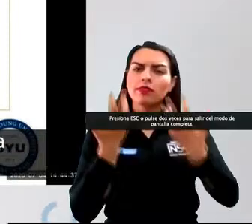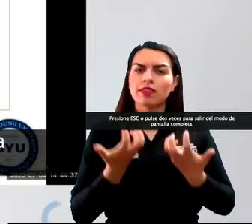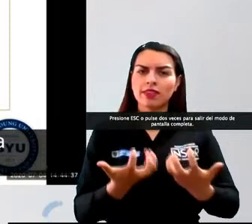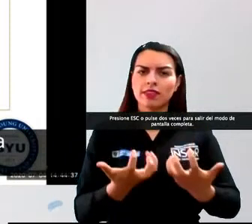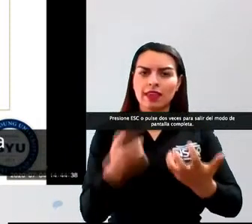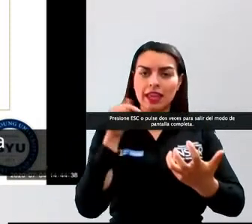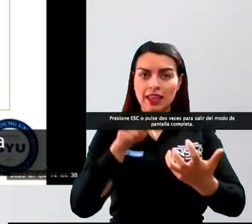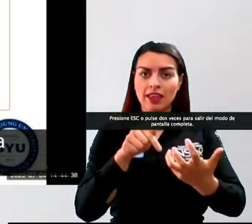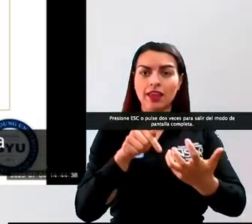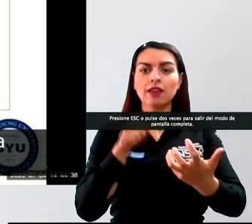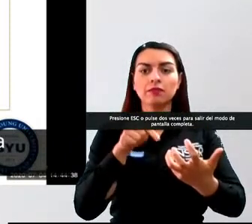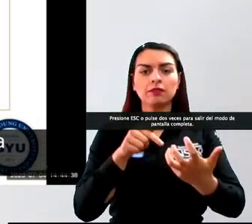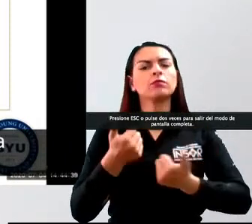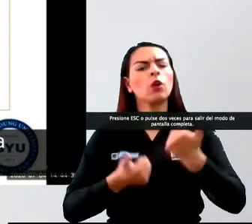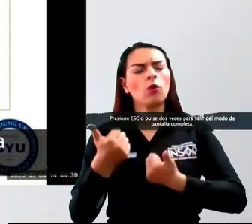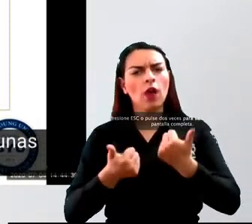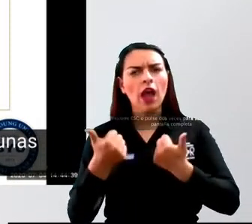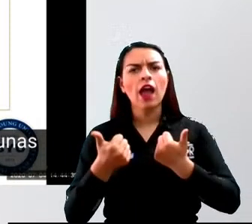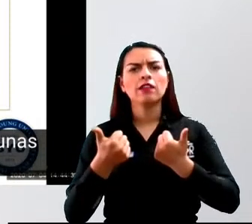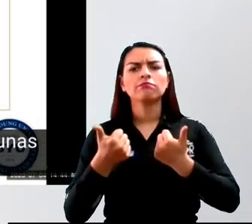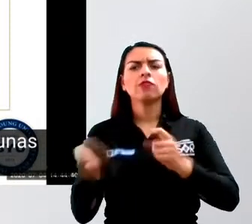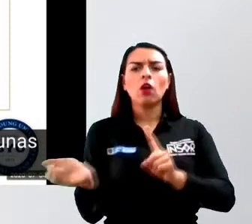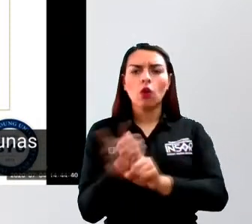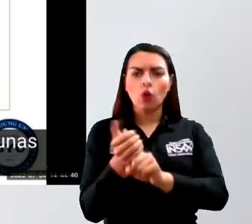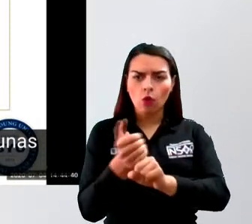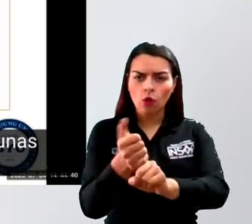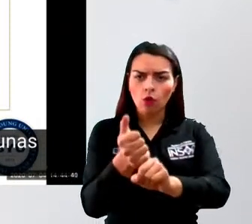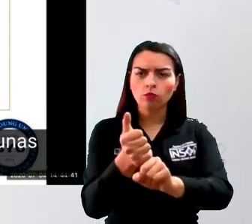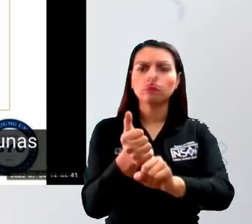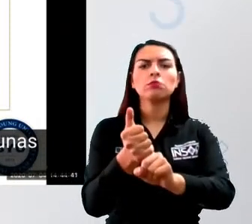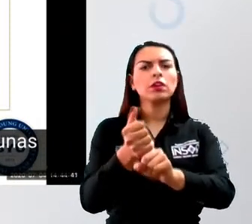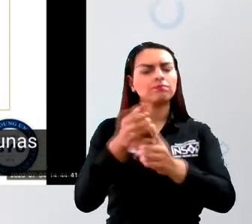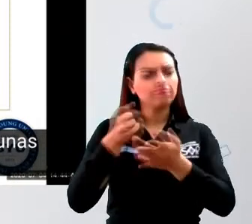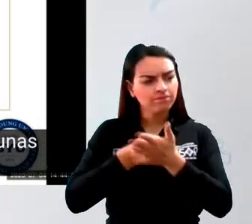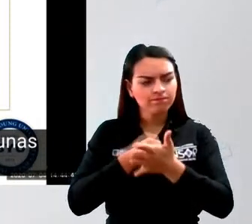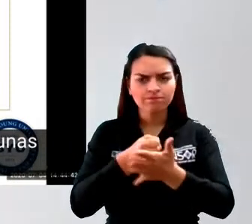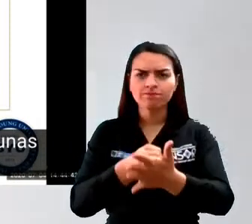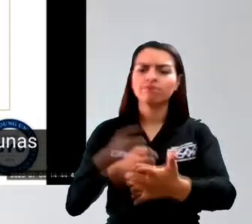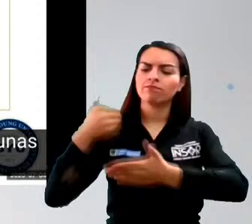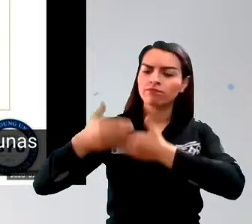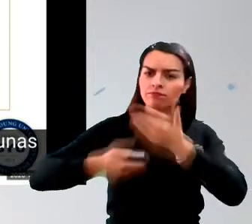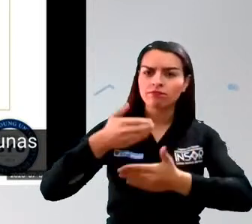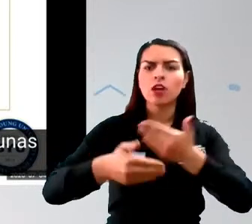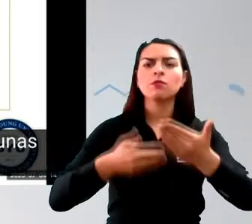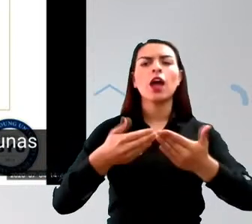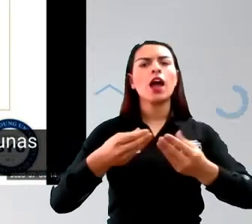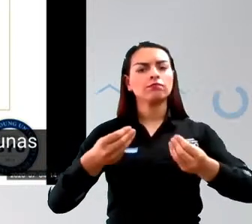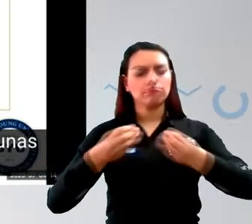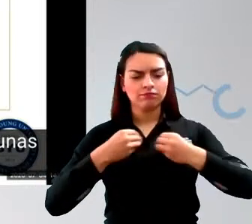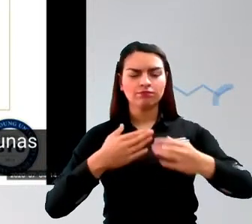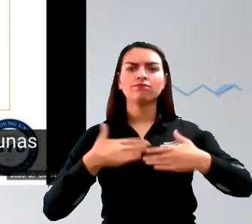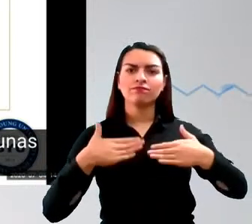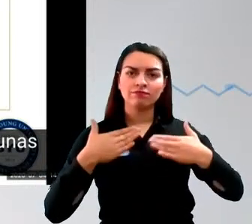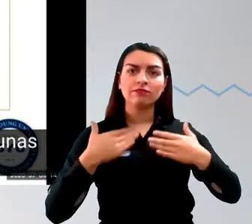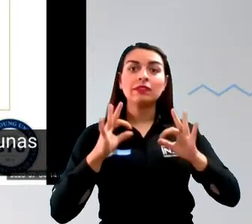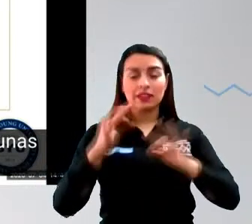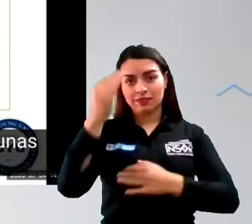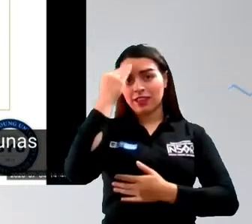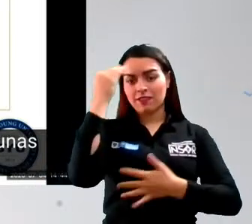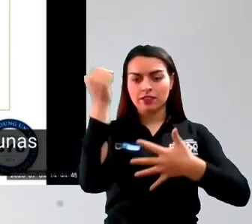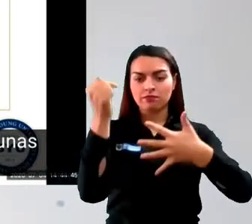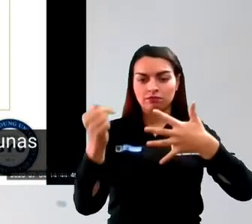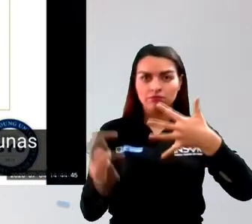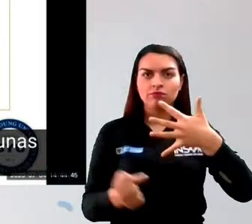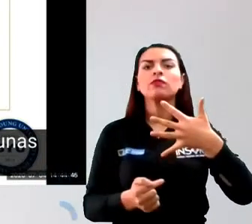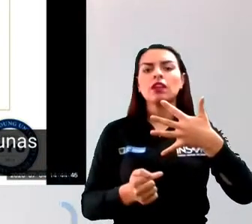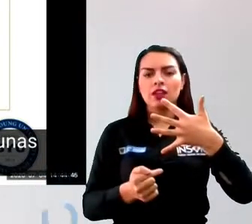del desempeño, el logro, la persistencia, la satisfacción. Hay varios factores que conducen a